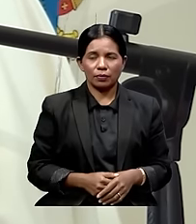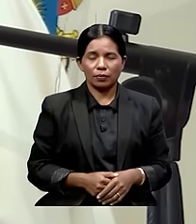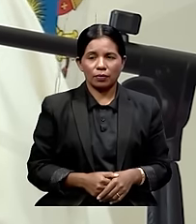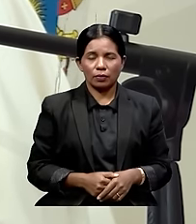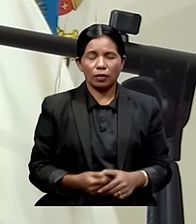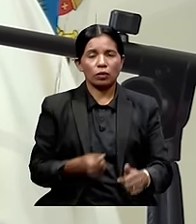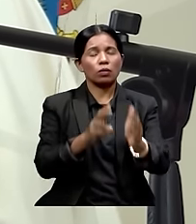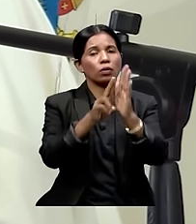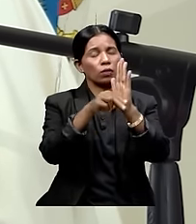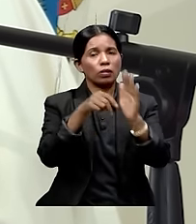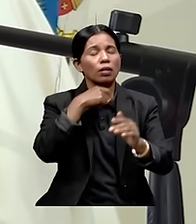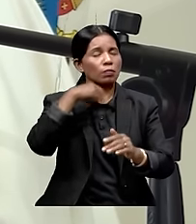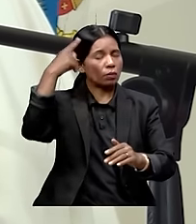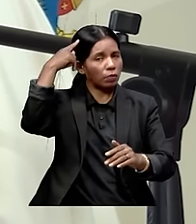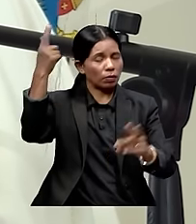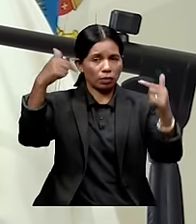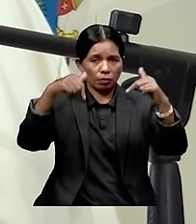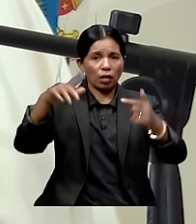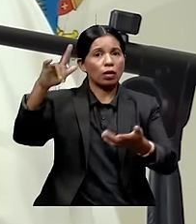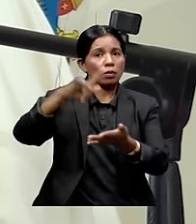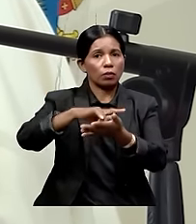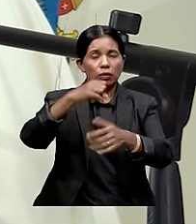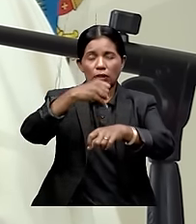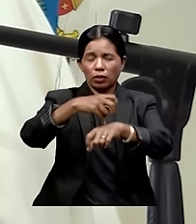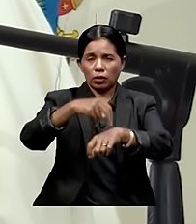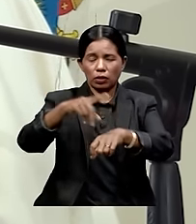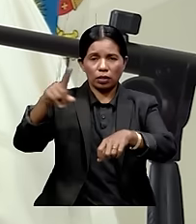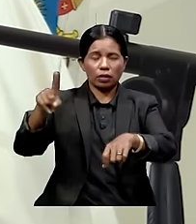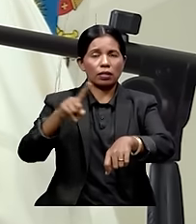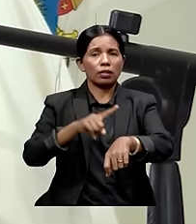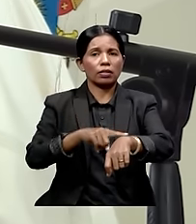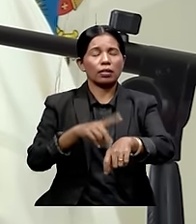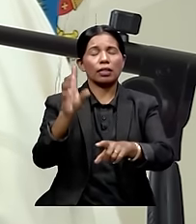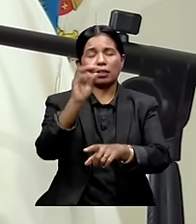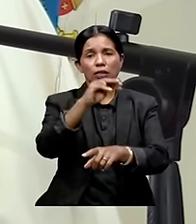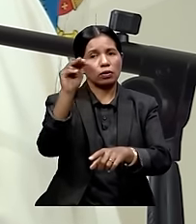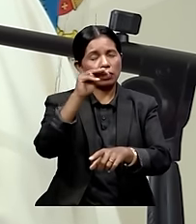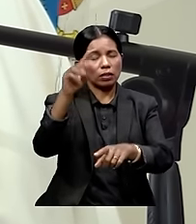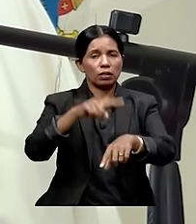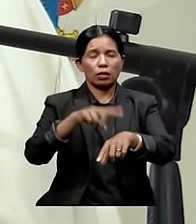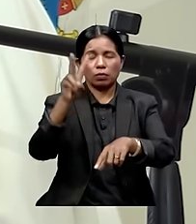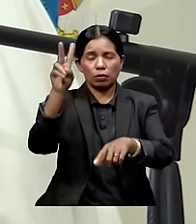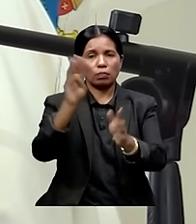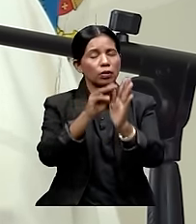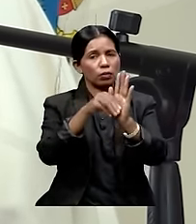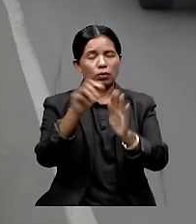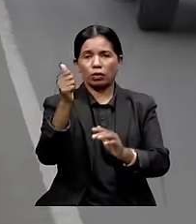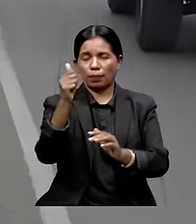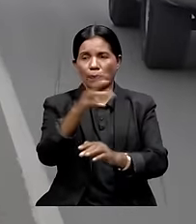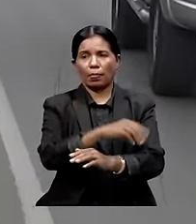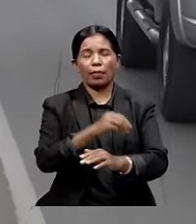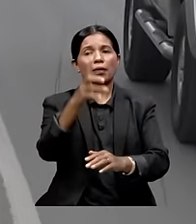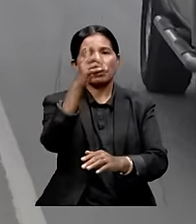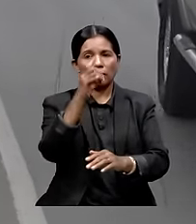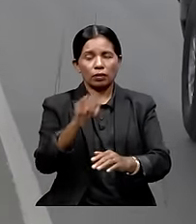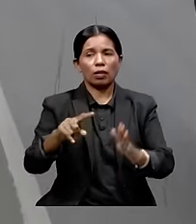Tuir horário Papa Francisco se torre aeroporto internacional Nicolau Lobato e a loran segunda e a tucurua li um minuto sanolo. Nunei a capital